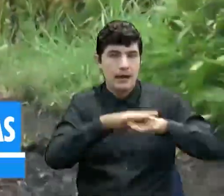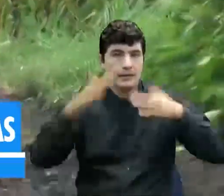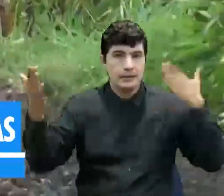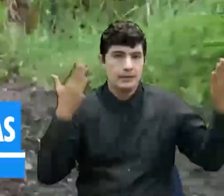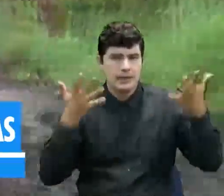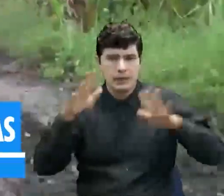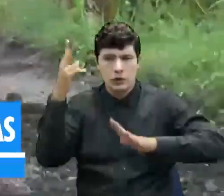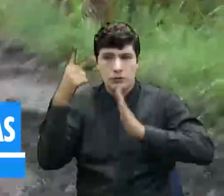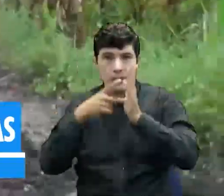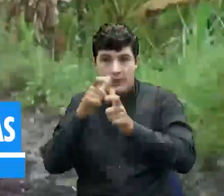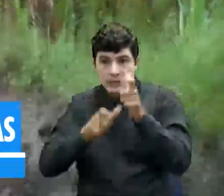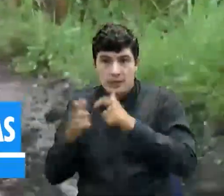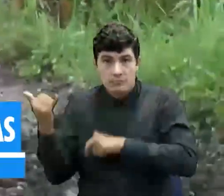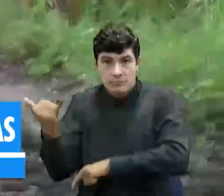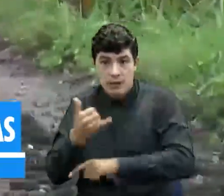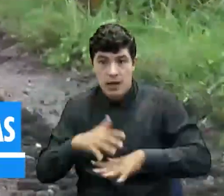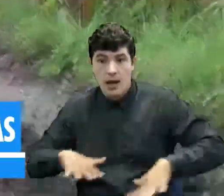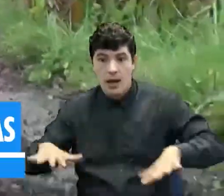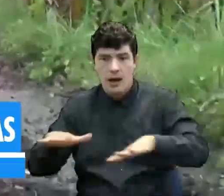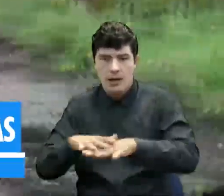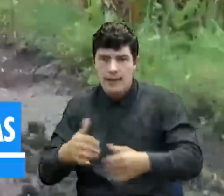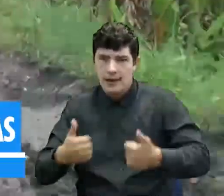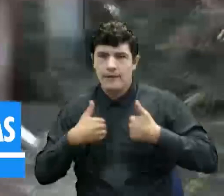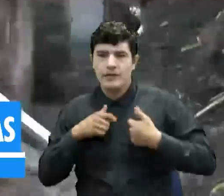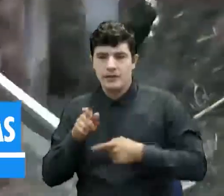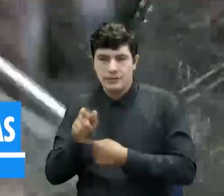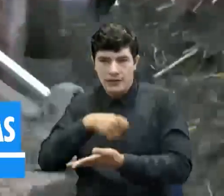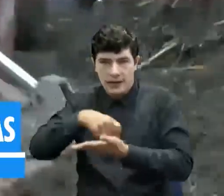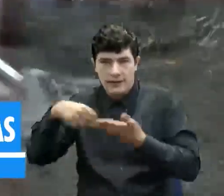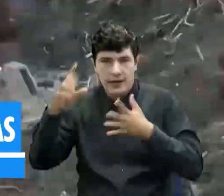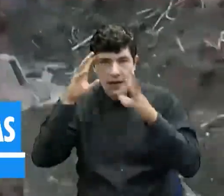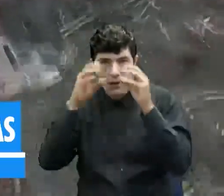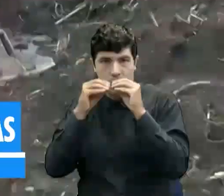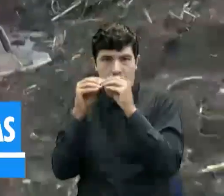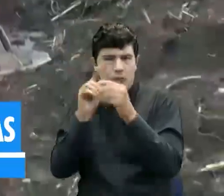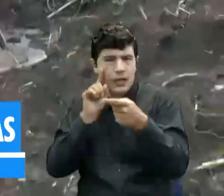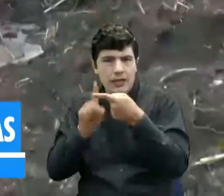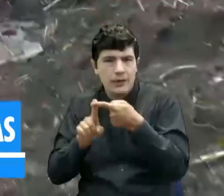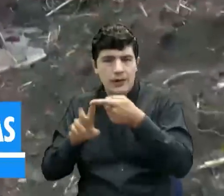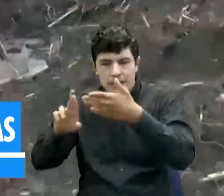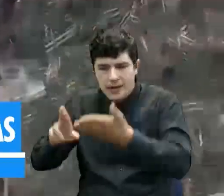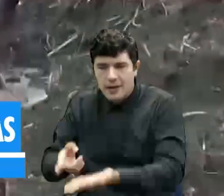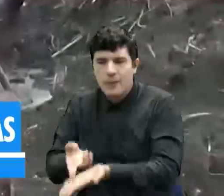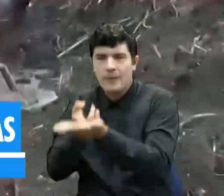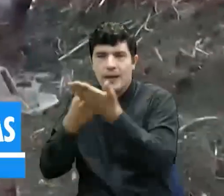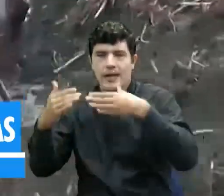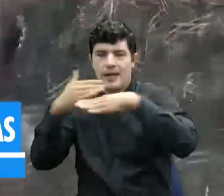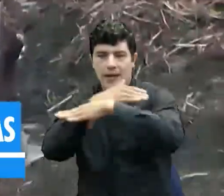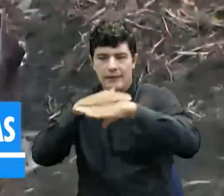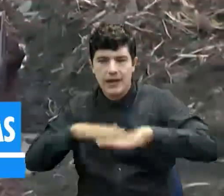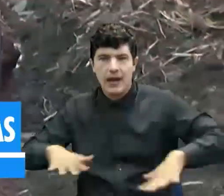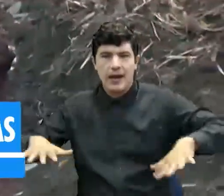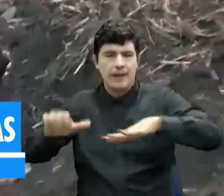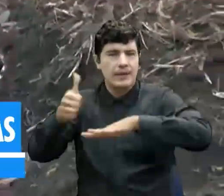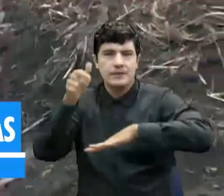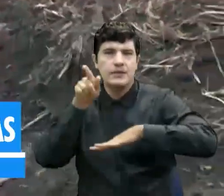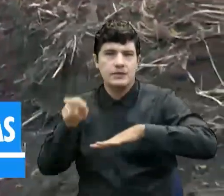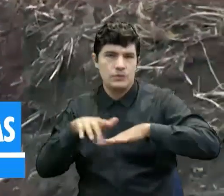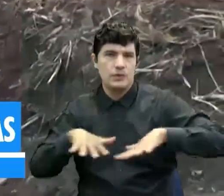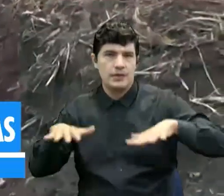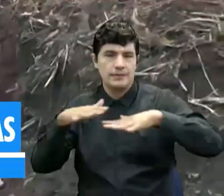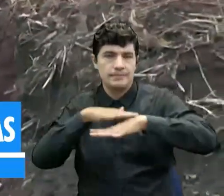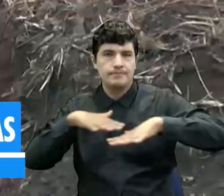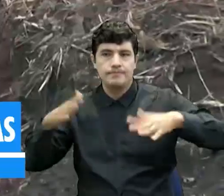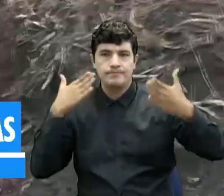este importante sector se beneficiarán con la firma de este convenio que busca la recuperación de las vigas principalmente del